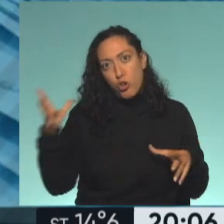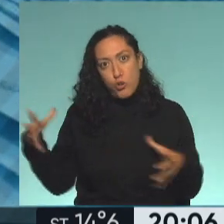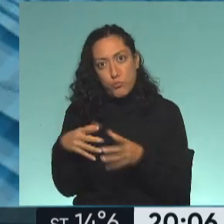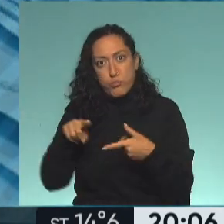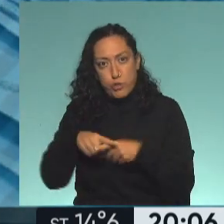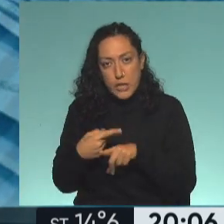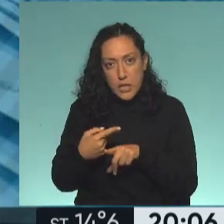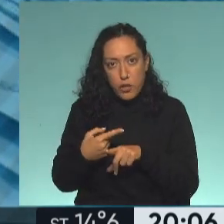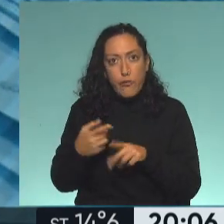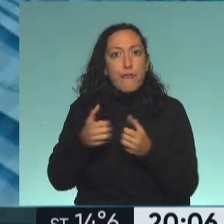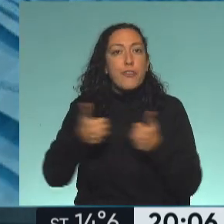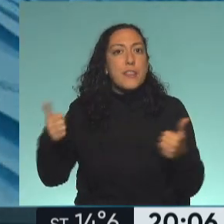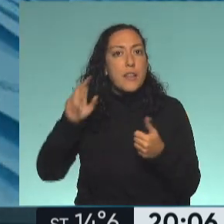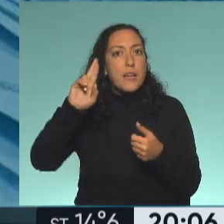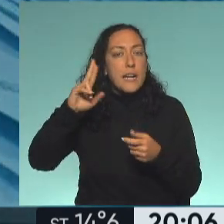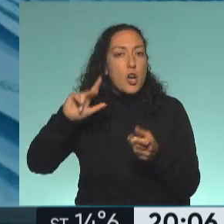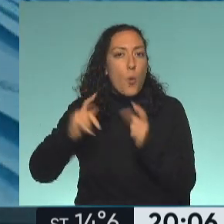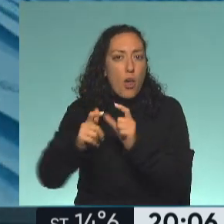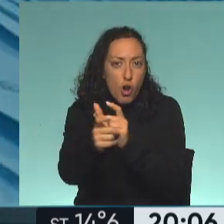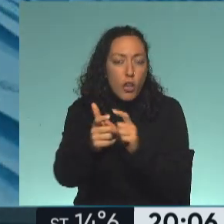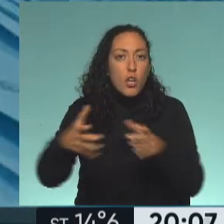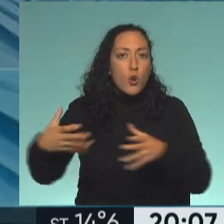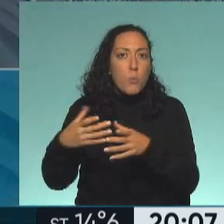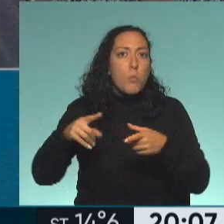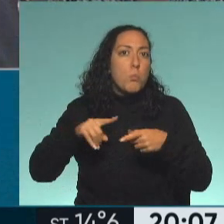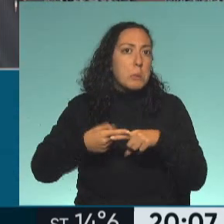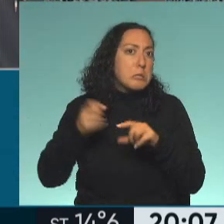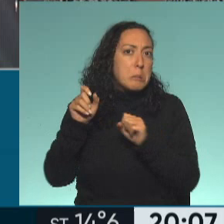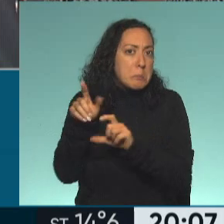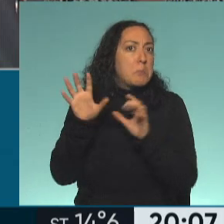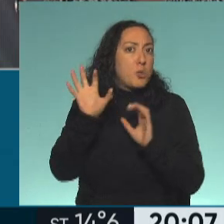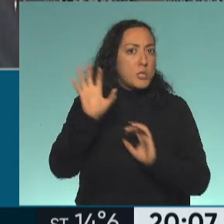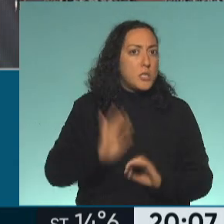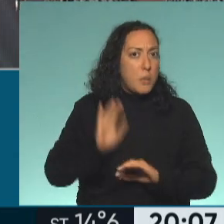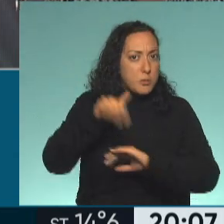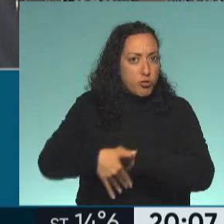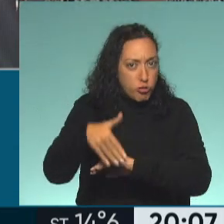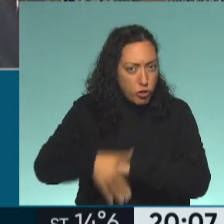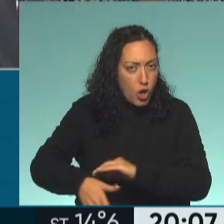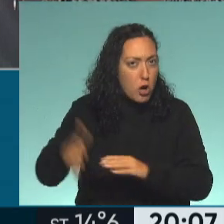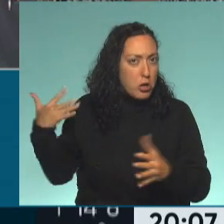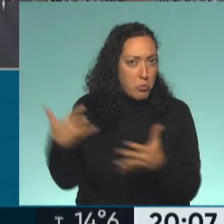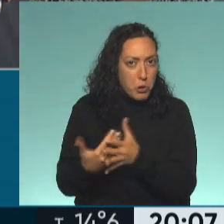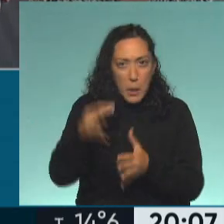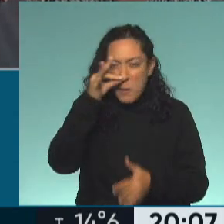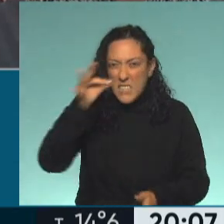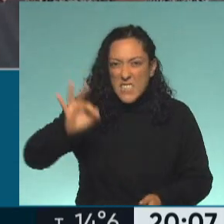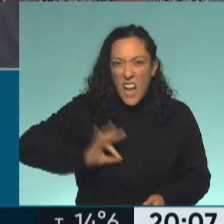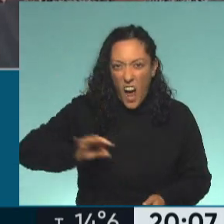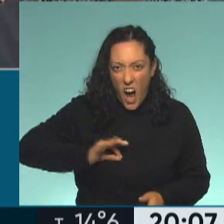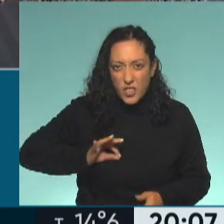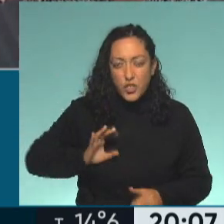el Frente Renovador conformado por fuerzas de esa provincia que está desde hace más de 20 años